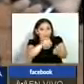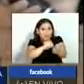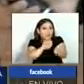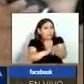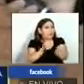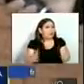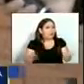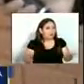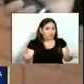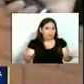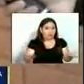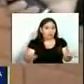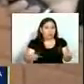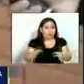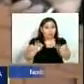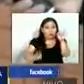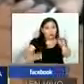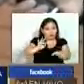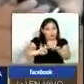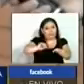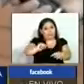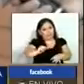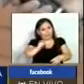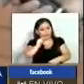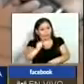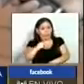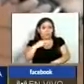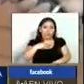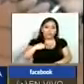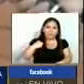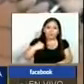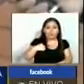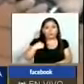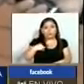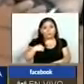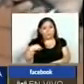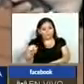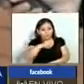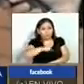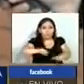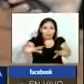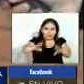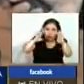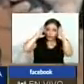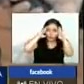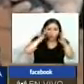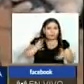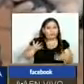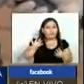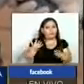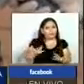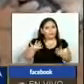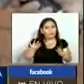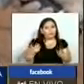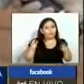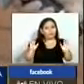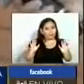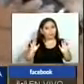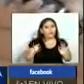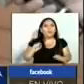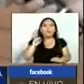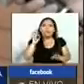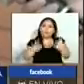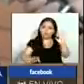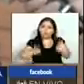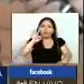¿Verdad? Para eliminar Así que yo Lo que espero Es que me pongan Me escuchen ¿Verdad? Y que Y que si se haga